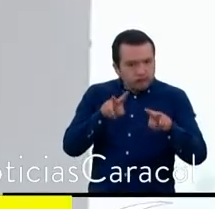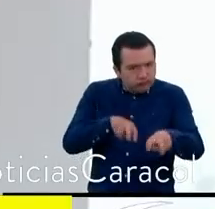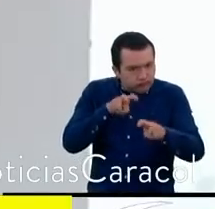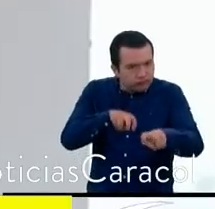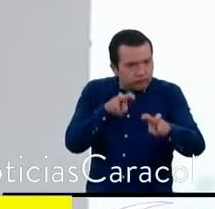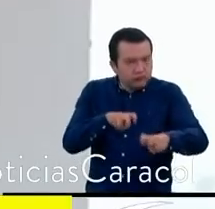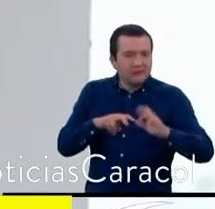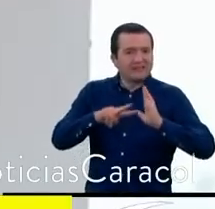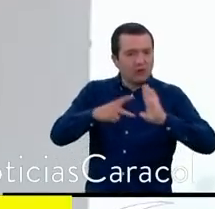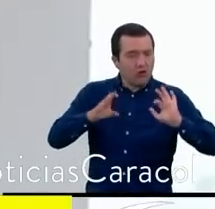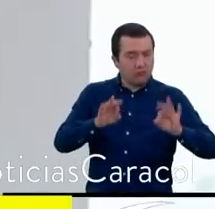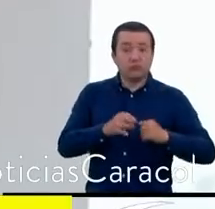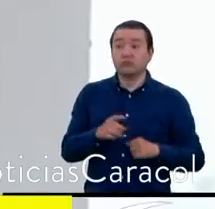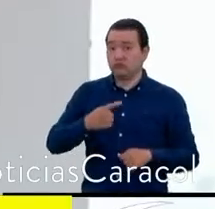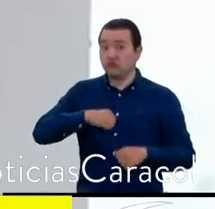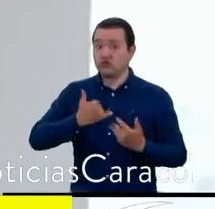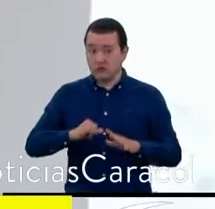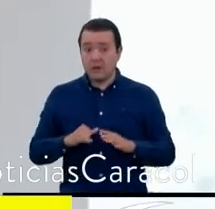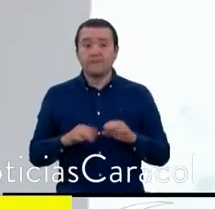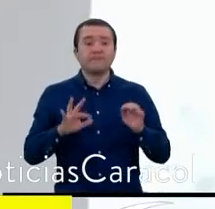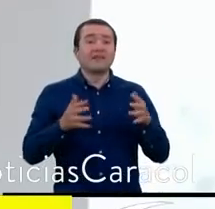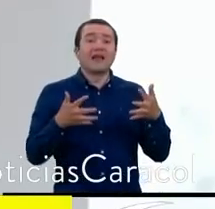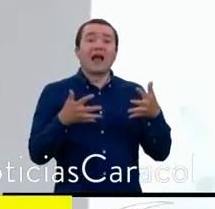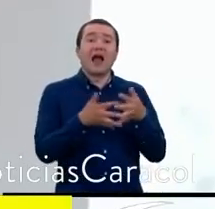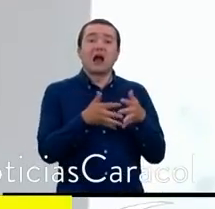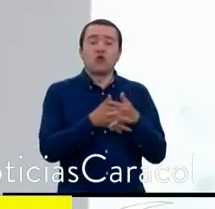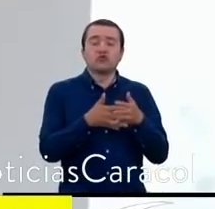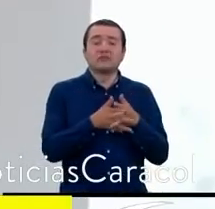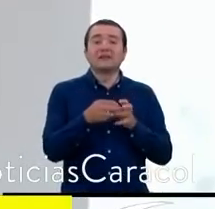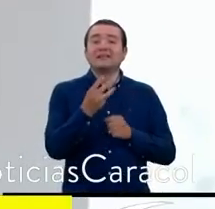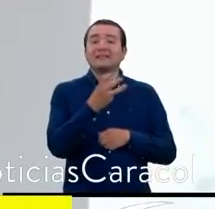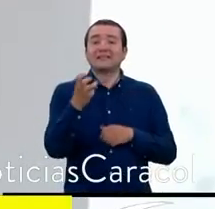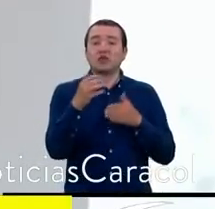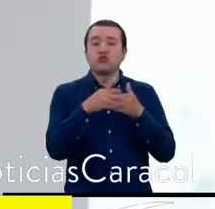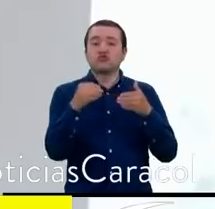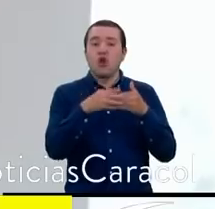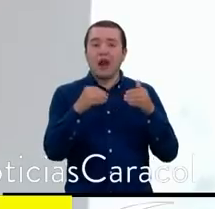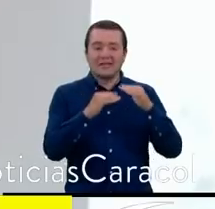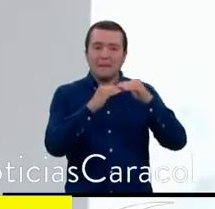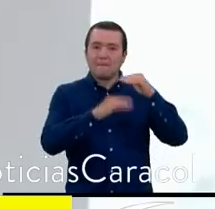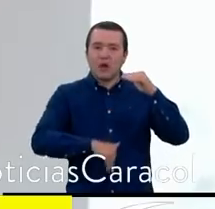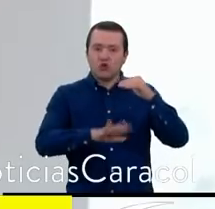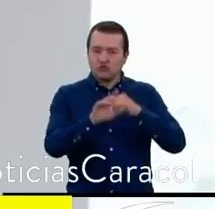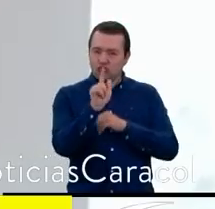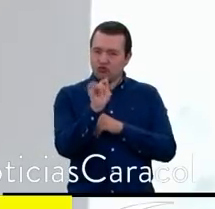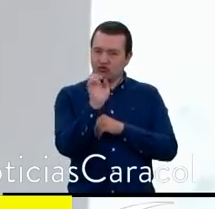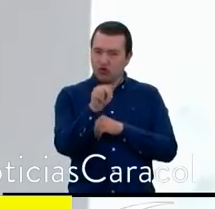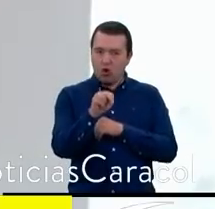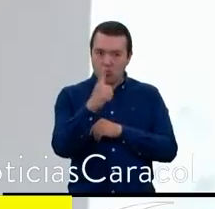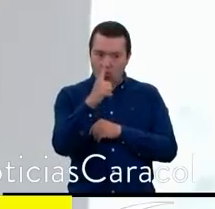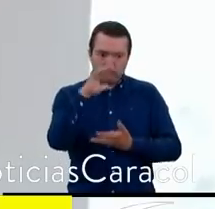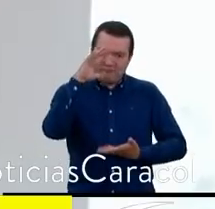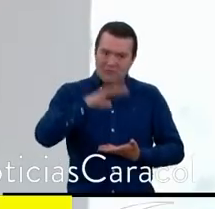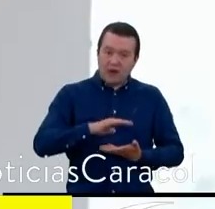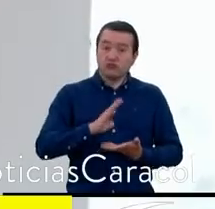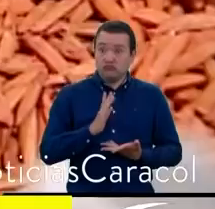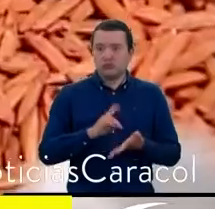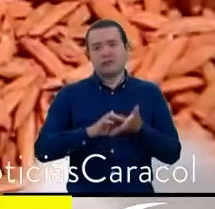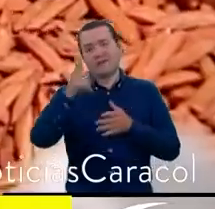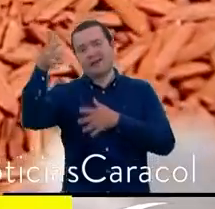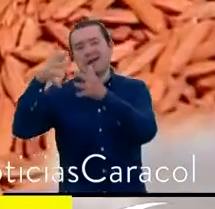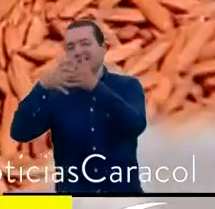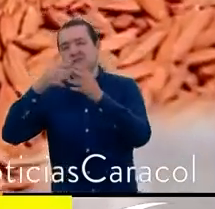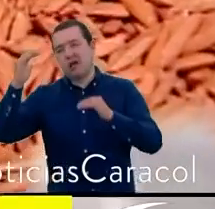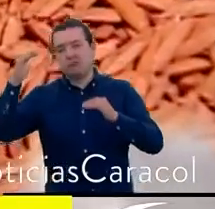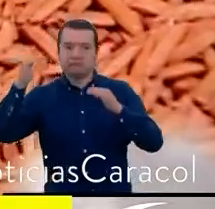AMTEC producir arroz por debajo de $300 la tonelada, que eso ya es competitivo frente al arroz de Estados Unidos.